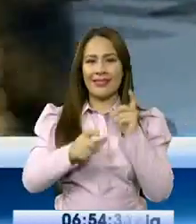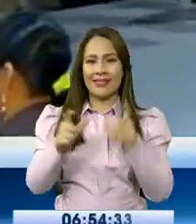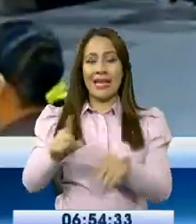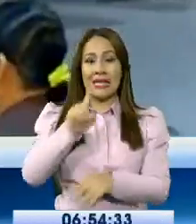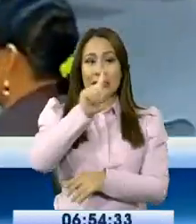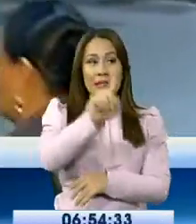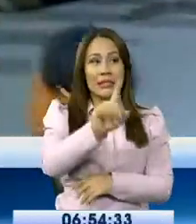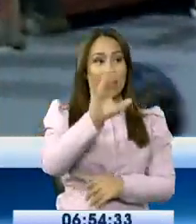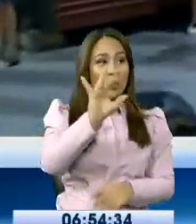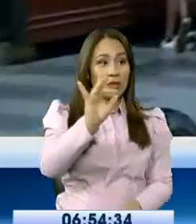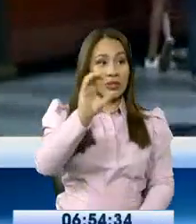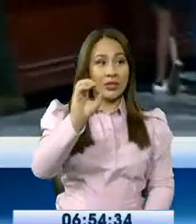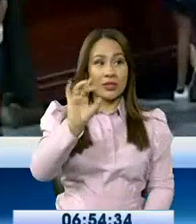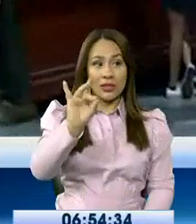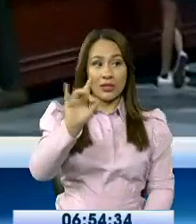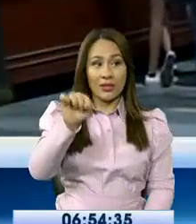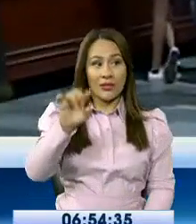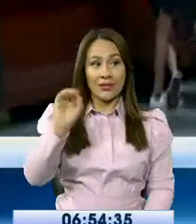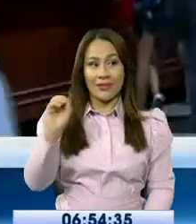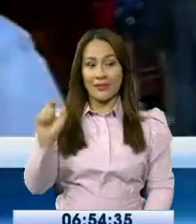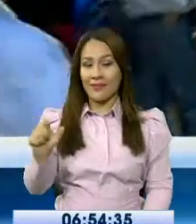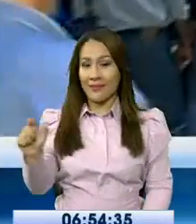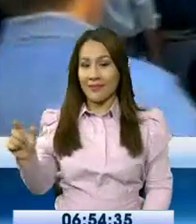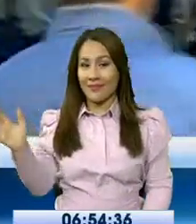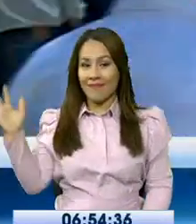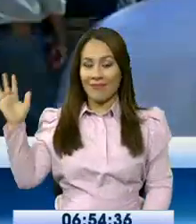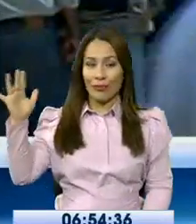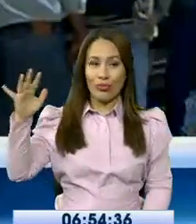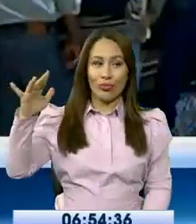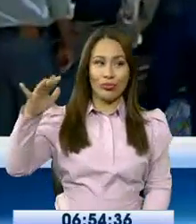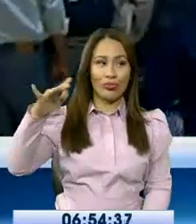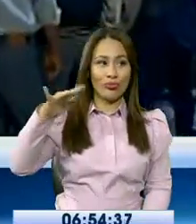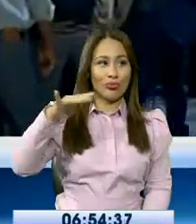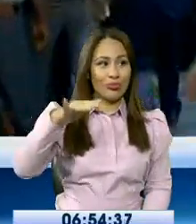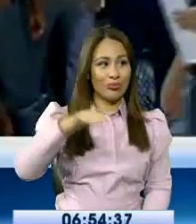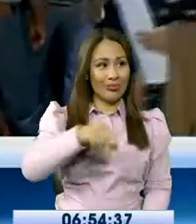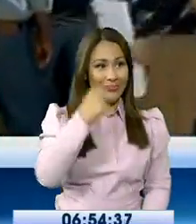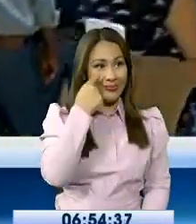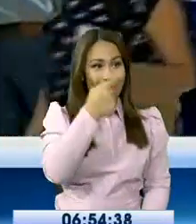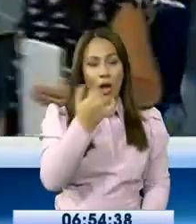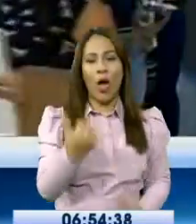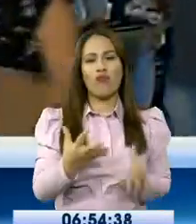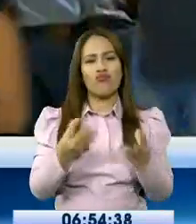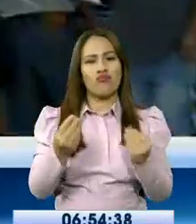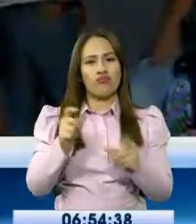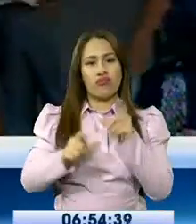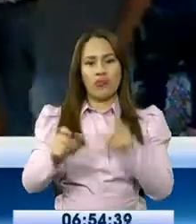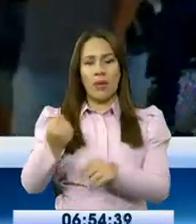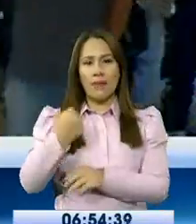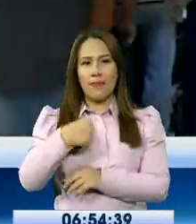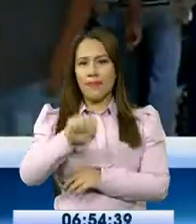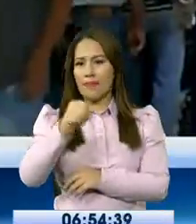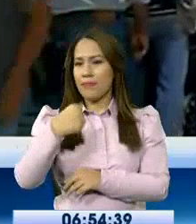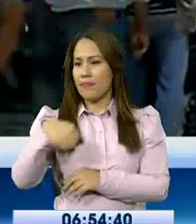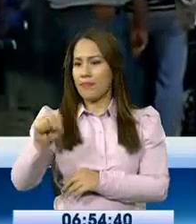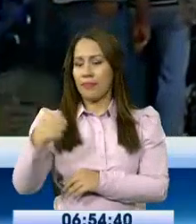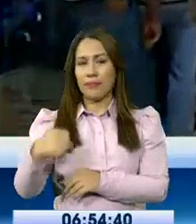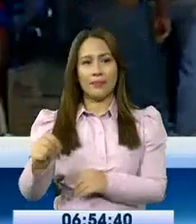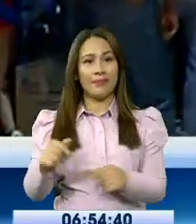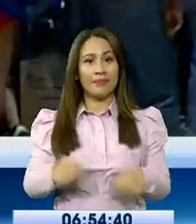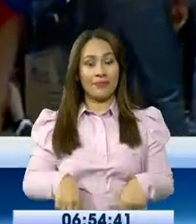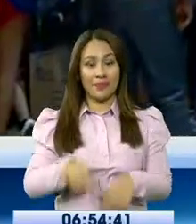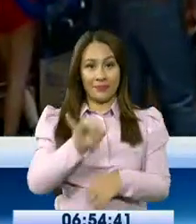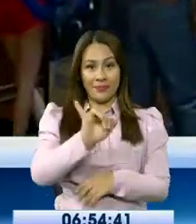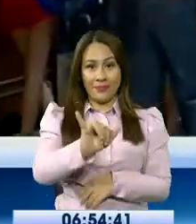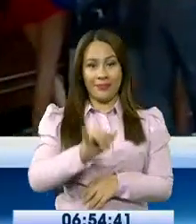188.000 pasajeros. El día donde más viajan las personas será este día